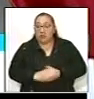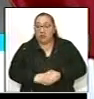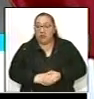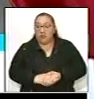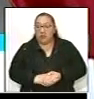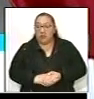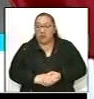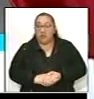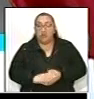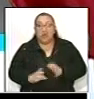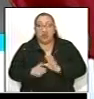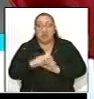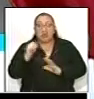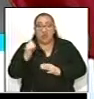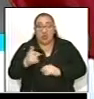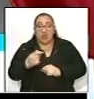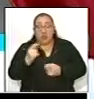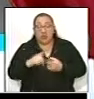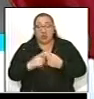esta ley existe